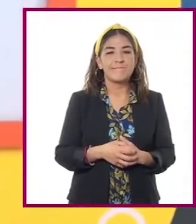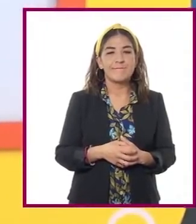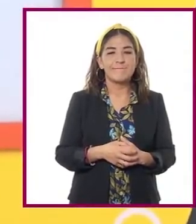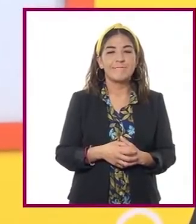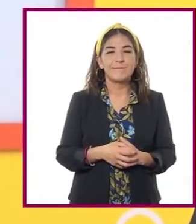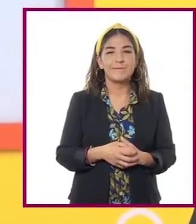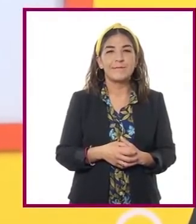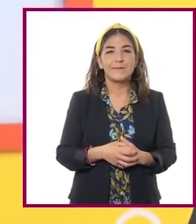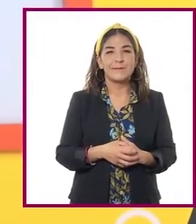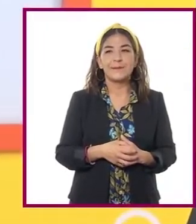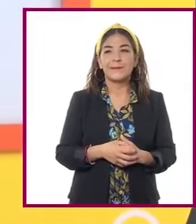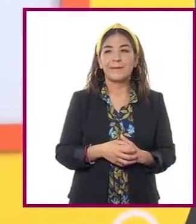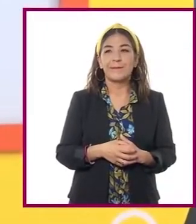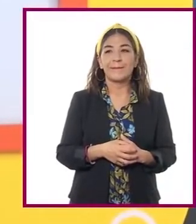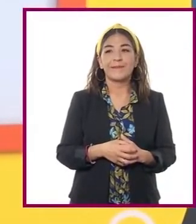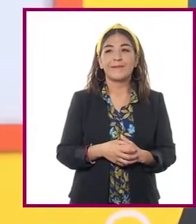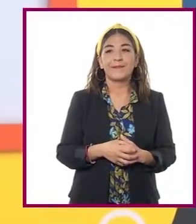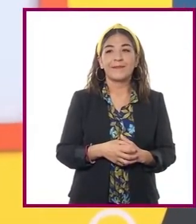¡Tran!